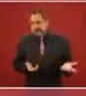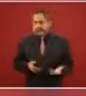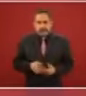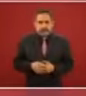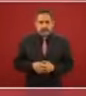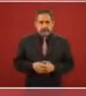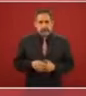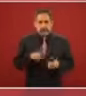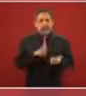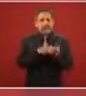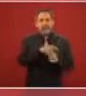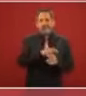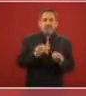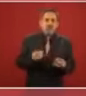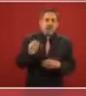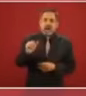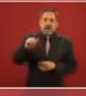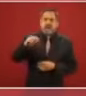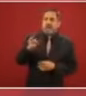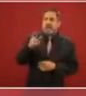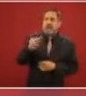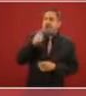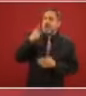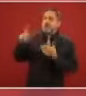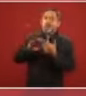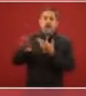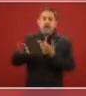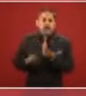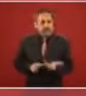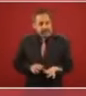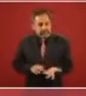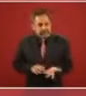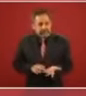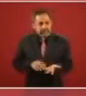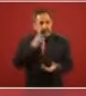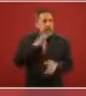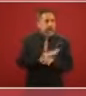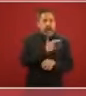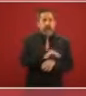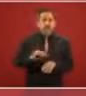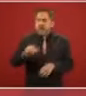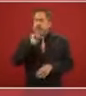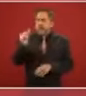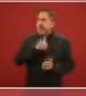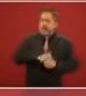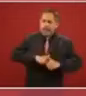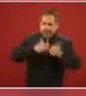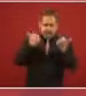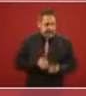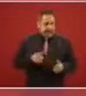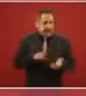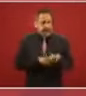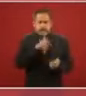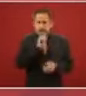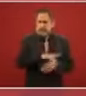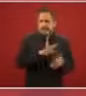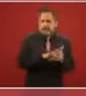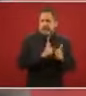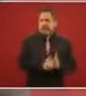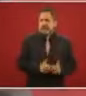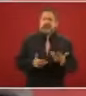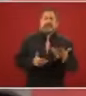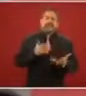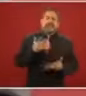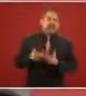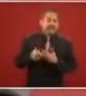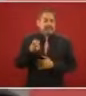tienen amparos para que no los puedan mover de un penal a otro.